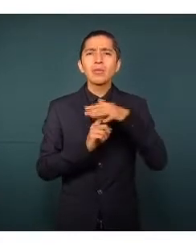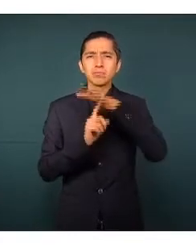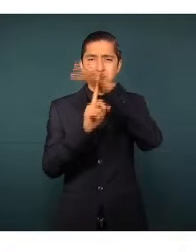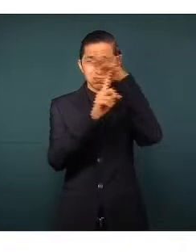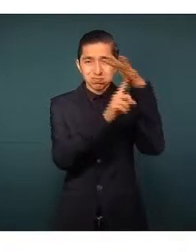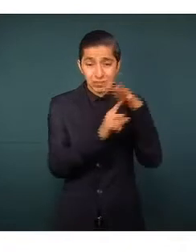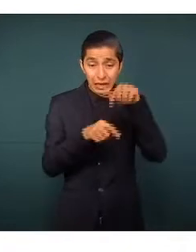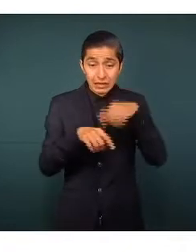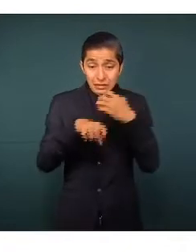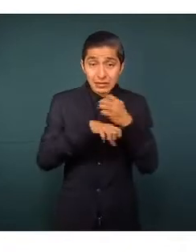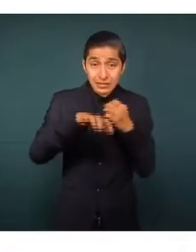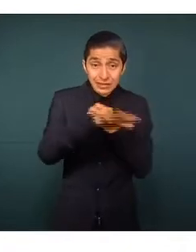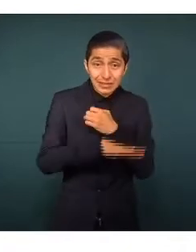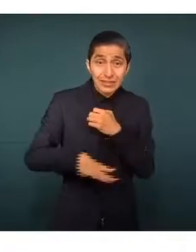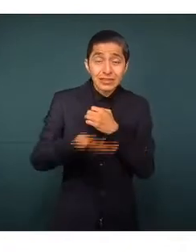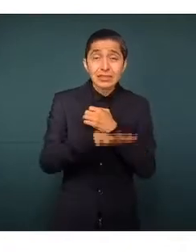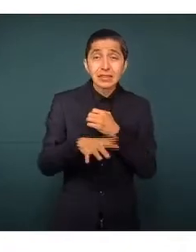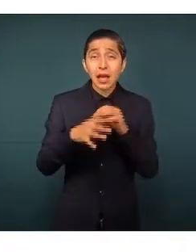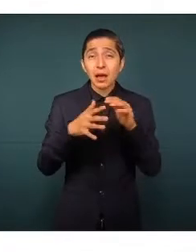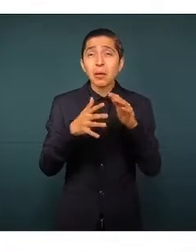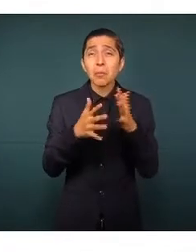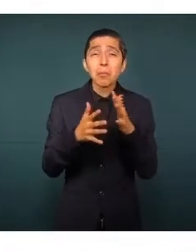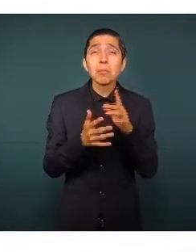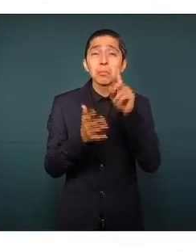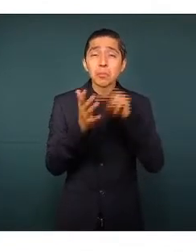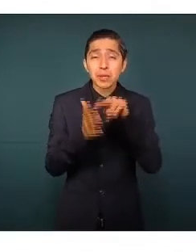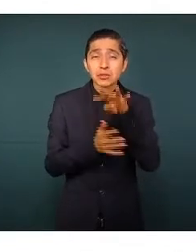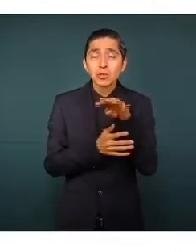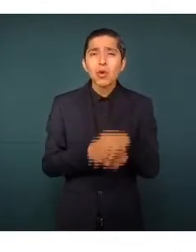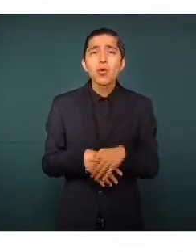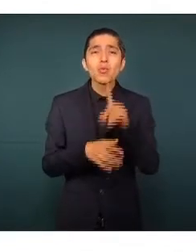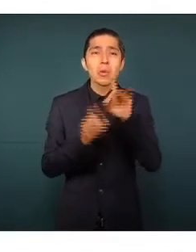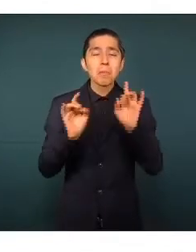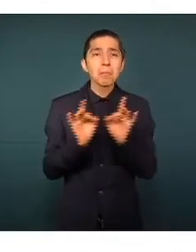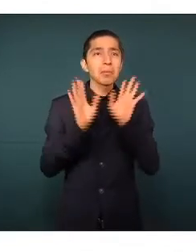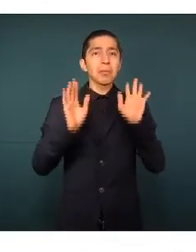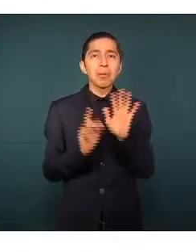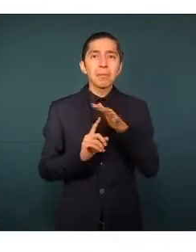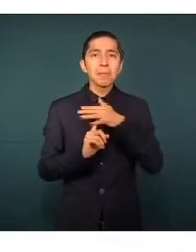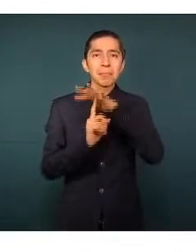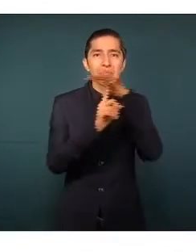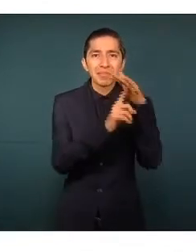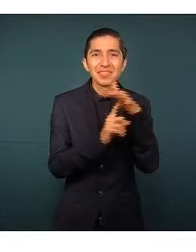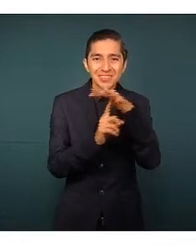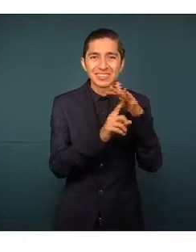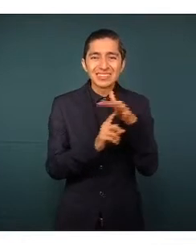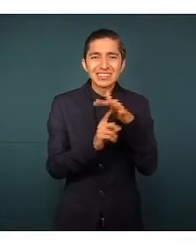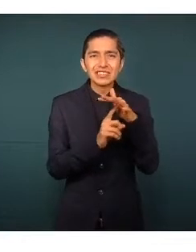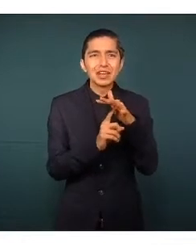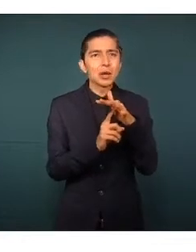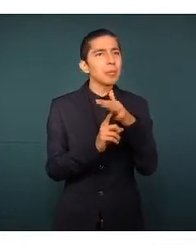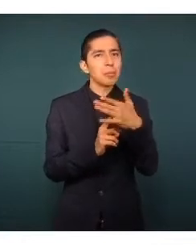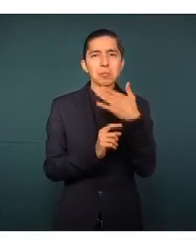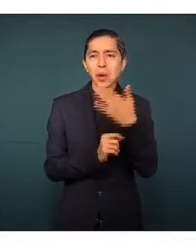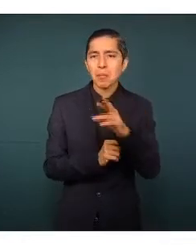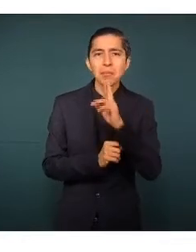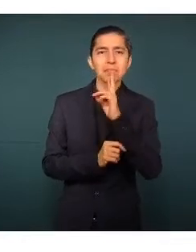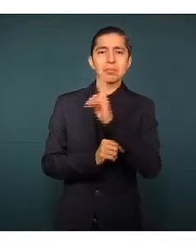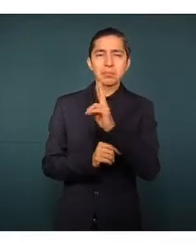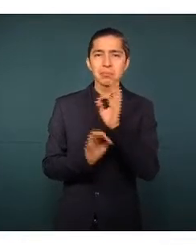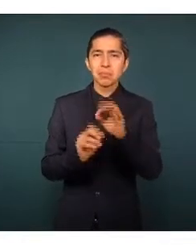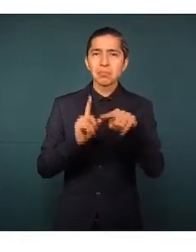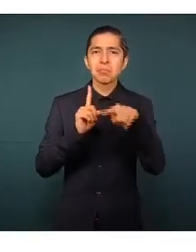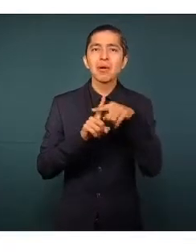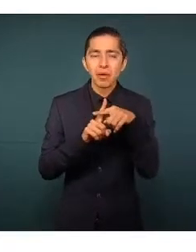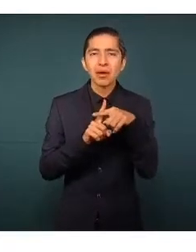el Estado. Únicamente en el 19 tuvimos un alertamiento aéreo, el cual tuvimos resultados positivos